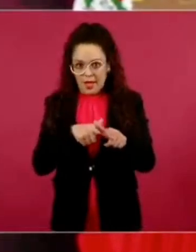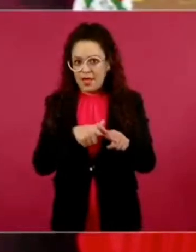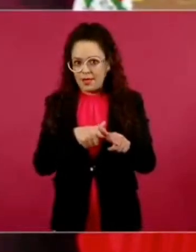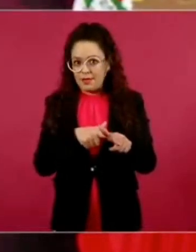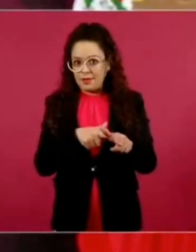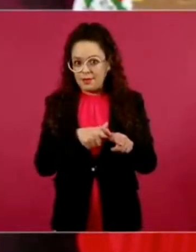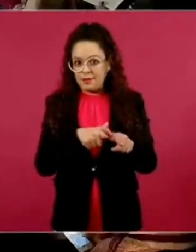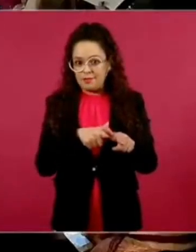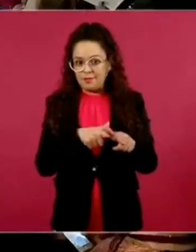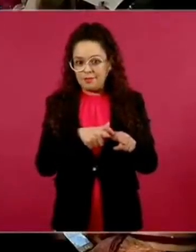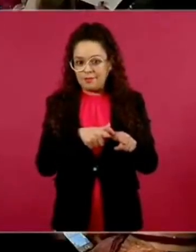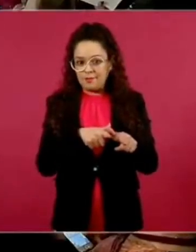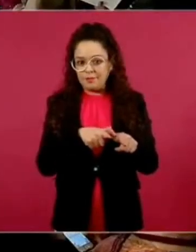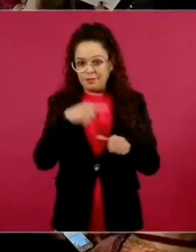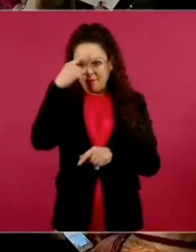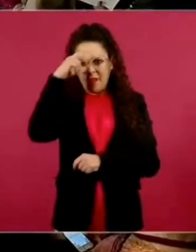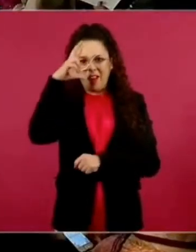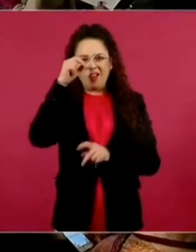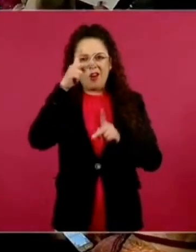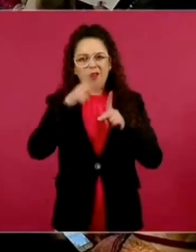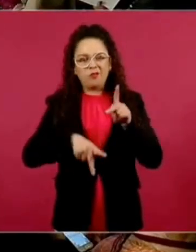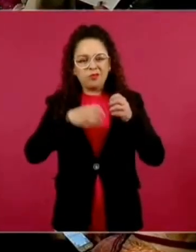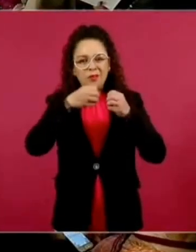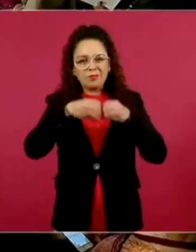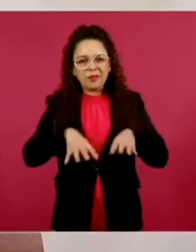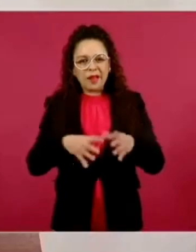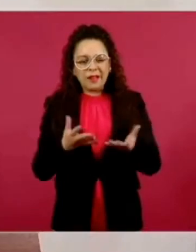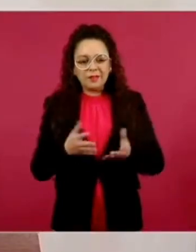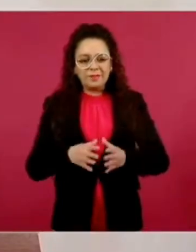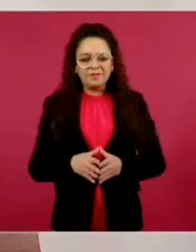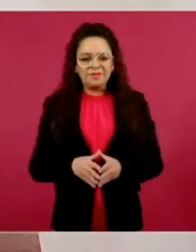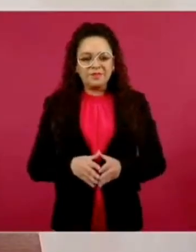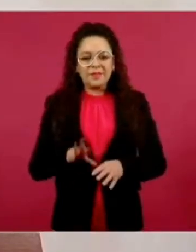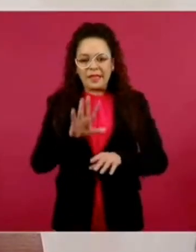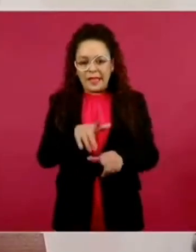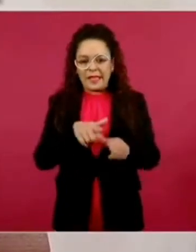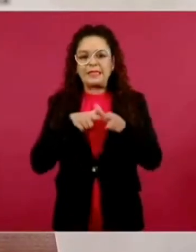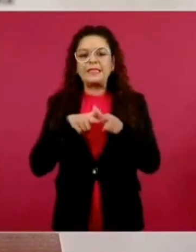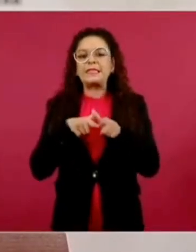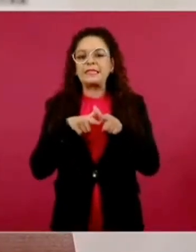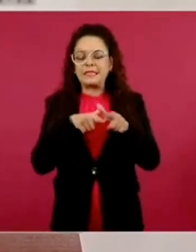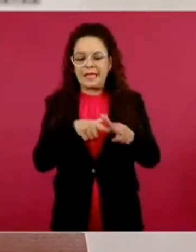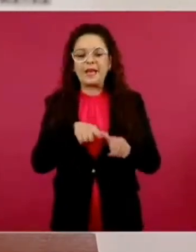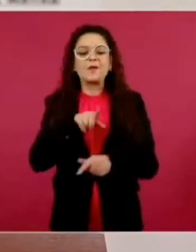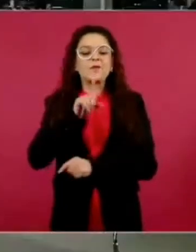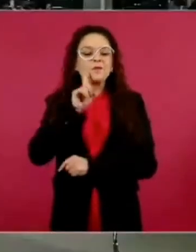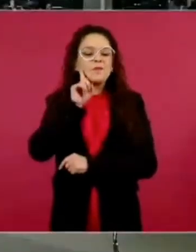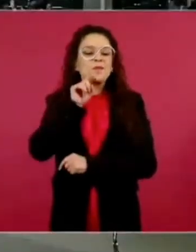Continuará.